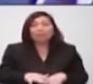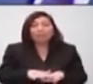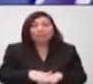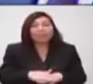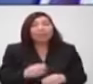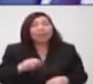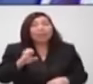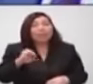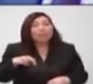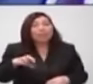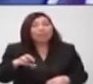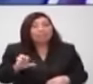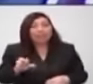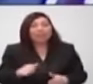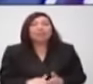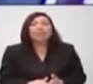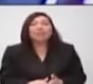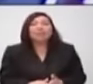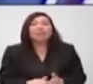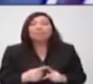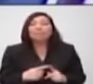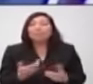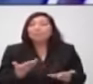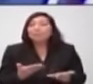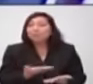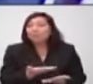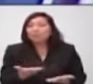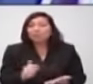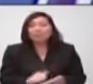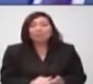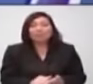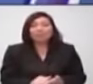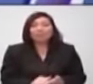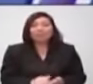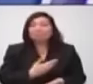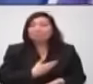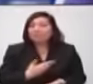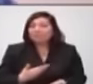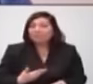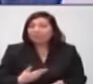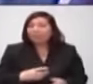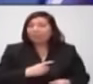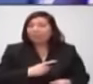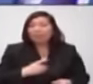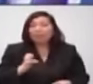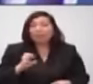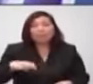peajes EMAPE, que el cual parece que usted fue el fundador y presidente del directorio de